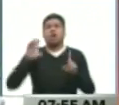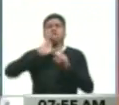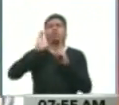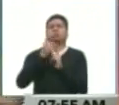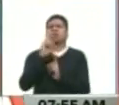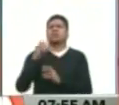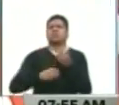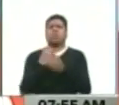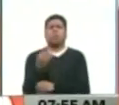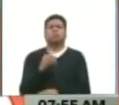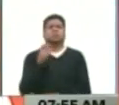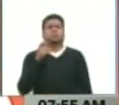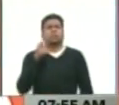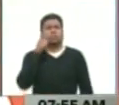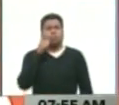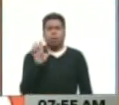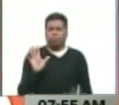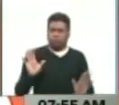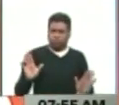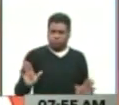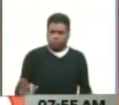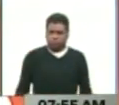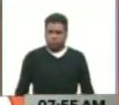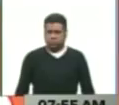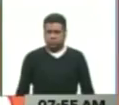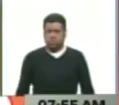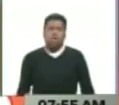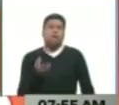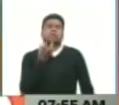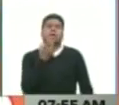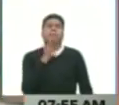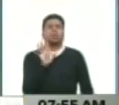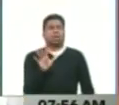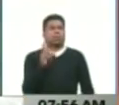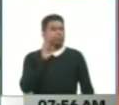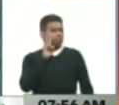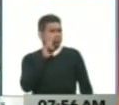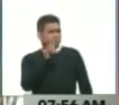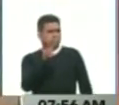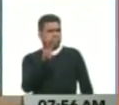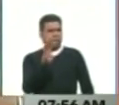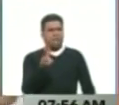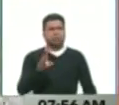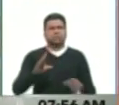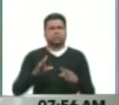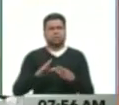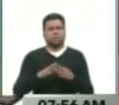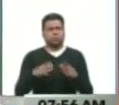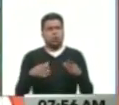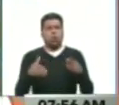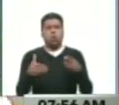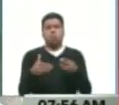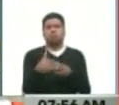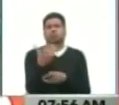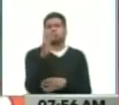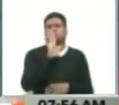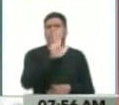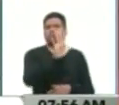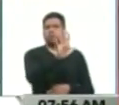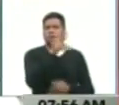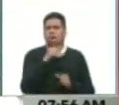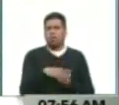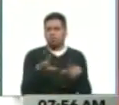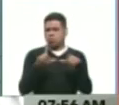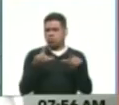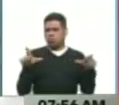pueblo. Es decir, lo que estaba en un museo, lo que estaba en una biblioteca, lo que estaba en un lugar